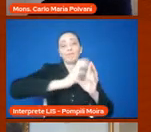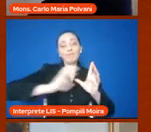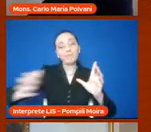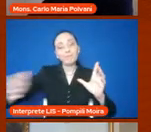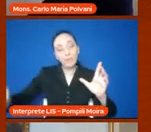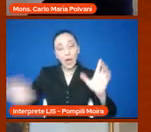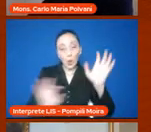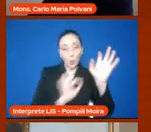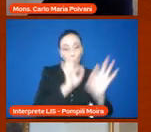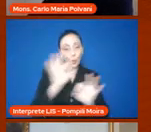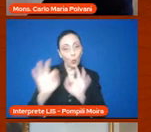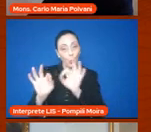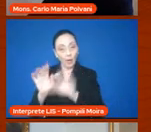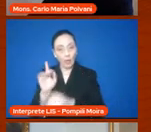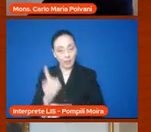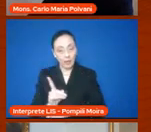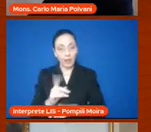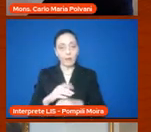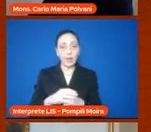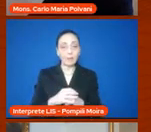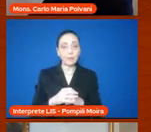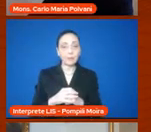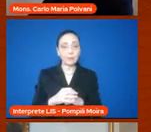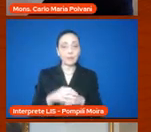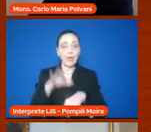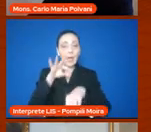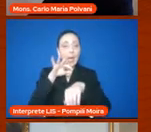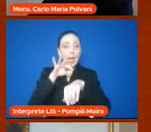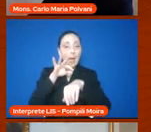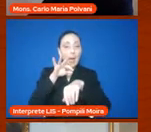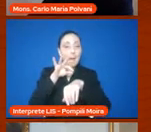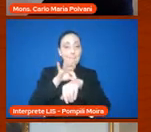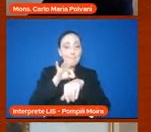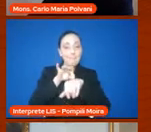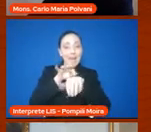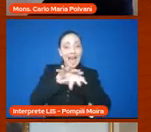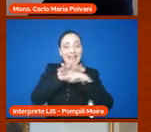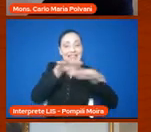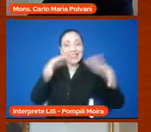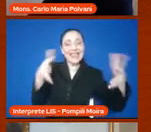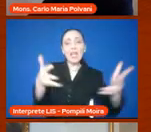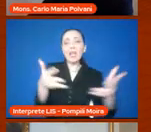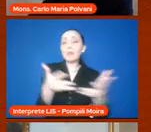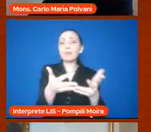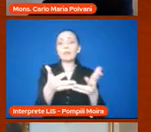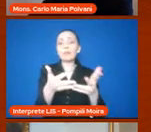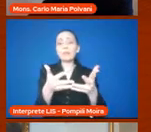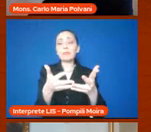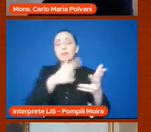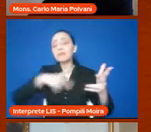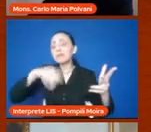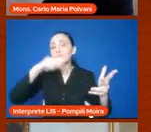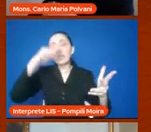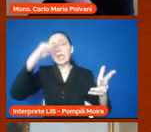Y esto, en esta pandemia, lo hemos aprendido mucho más.